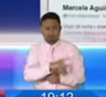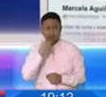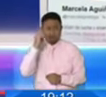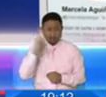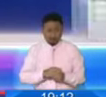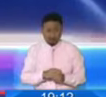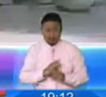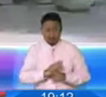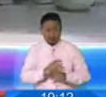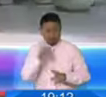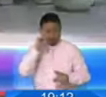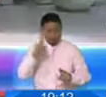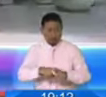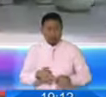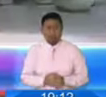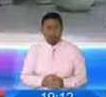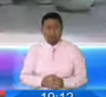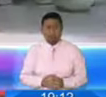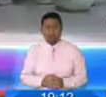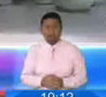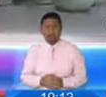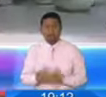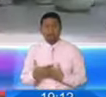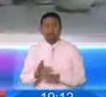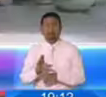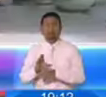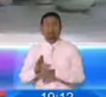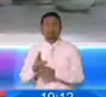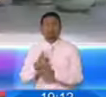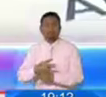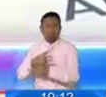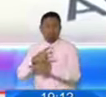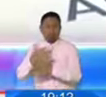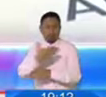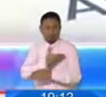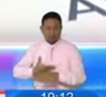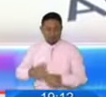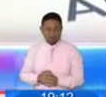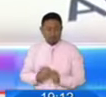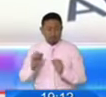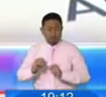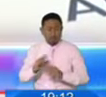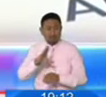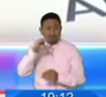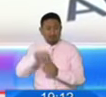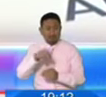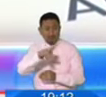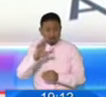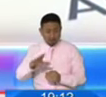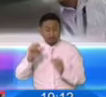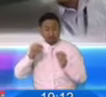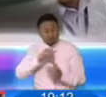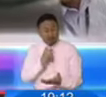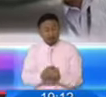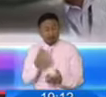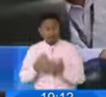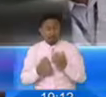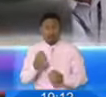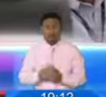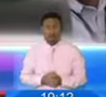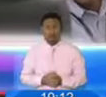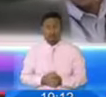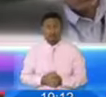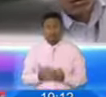Rafael Correa. Mientras que el consejero presidencial Virgilio Hernández reconoce la crisis interna que vive el partido. Sin duda es un momento